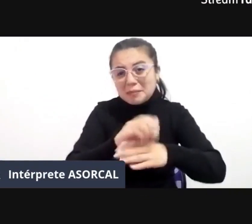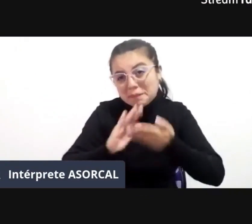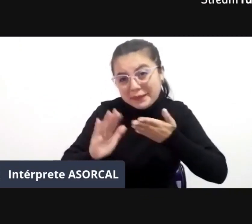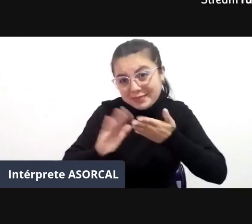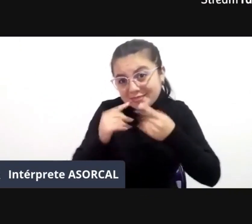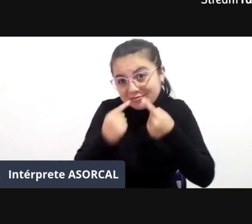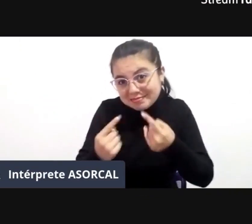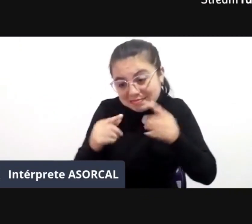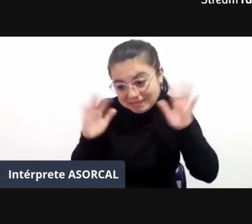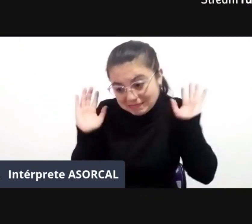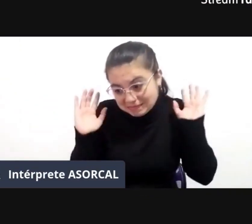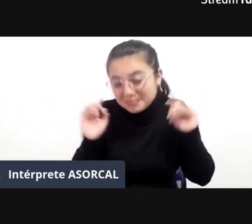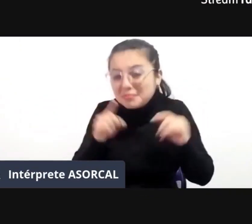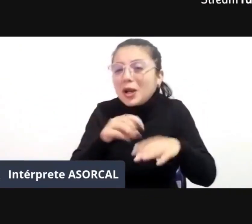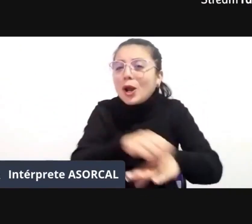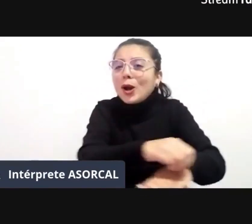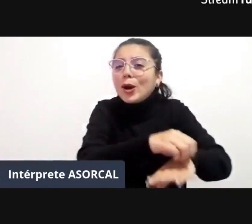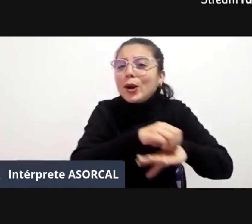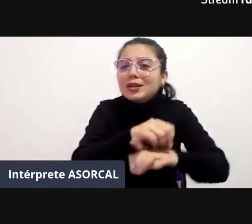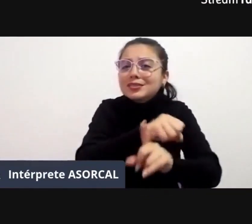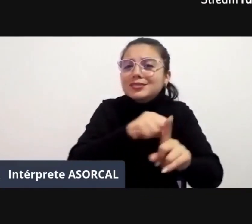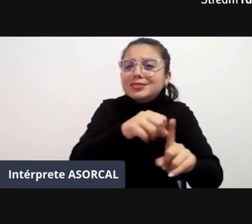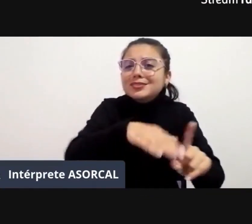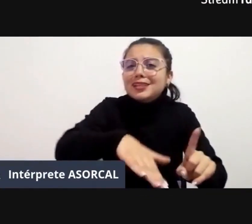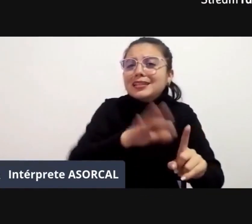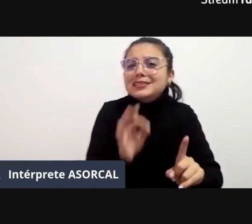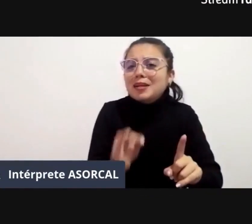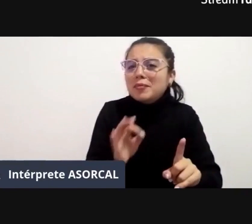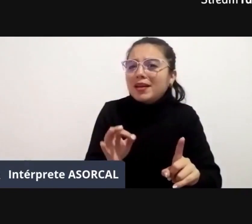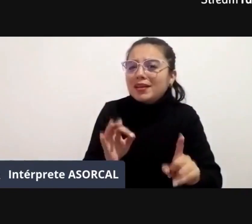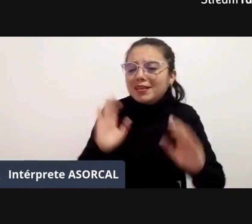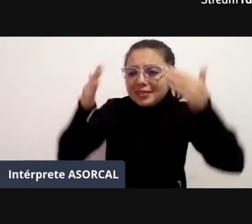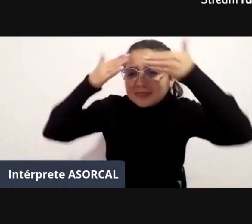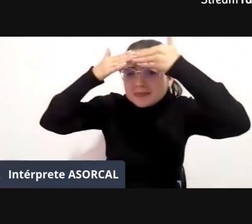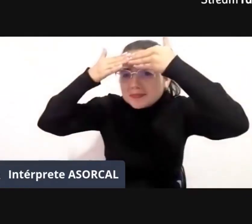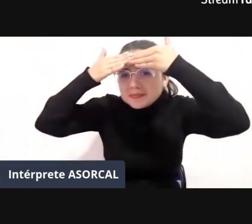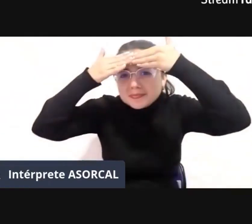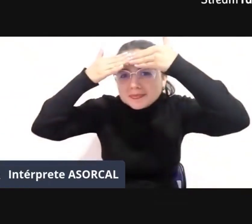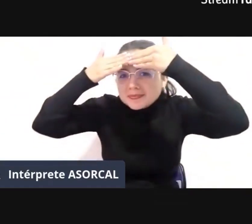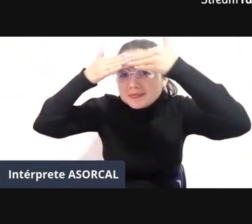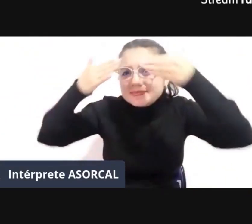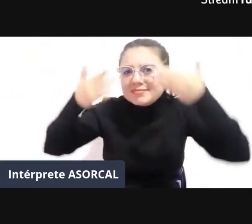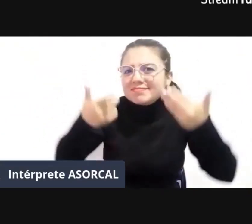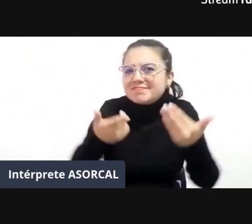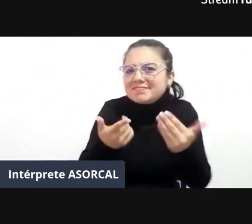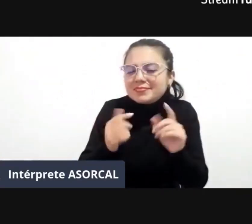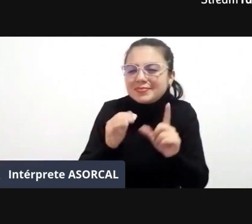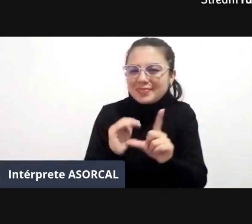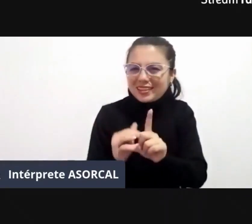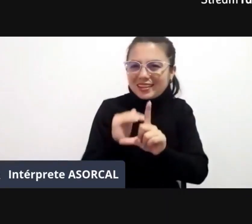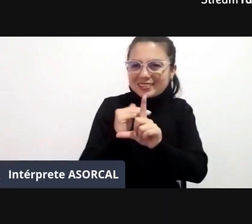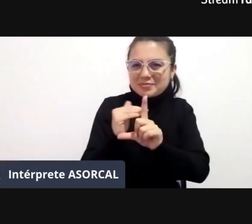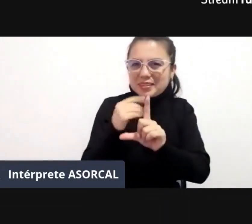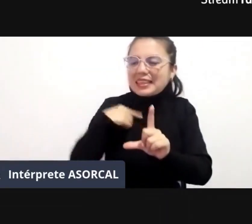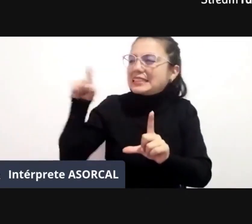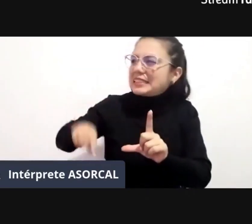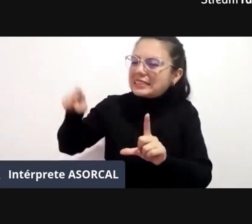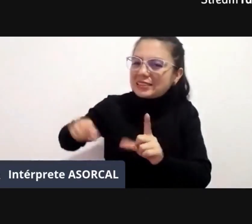del estrecho horizonte de sus dirigentes de clase media, que reclamaban necesidades que nunca habían padecido,